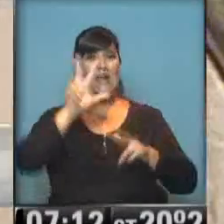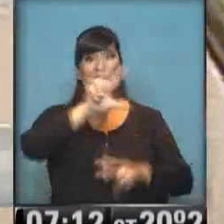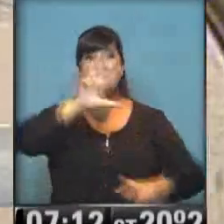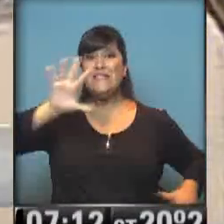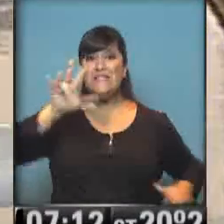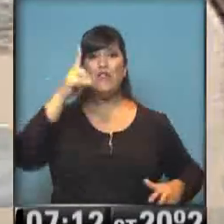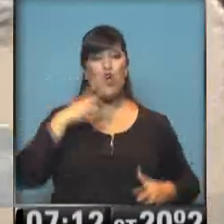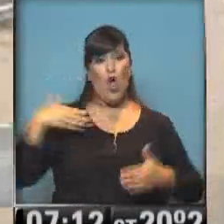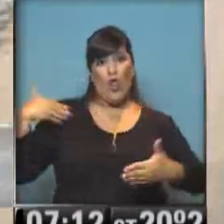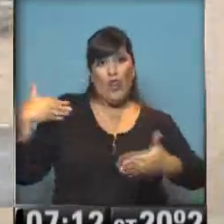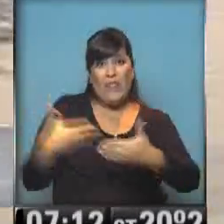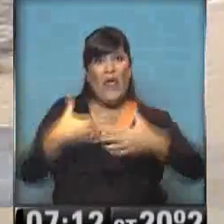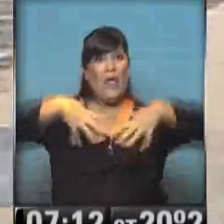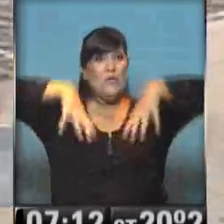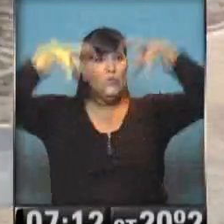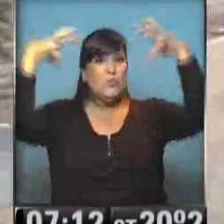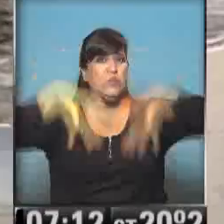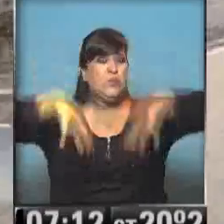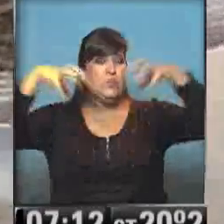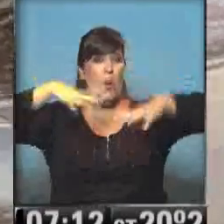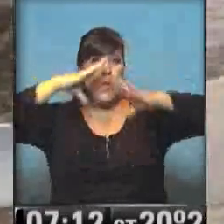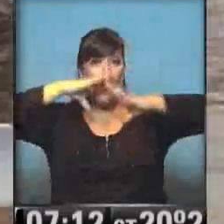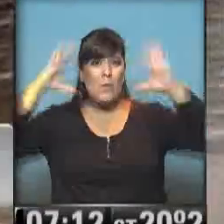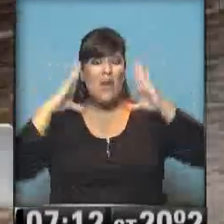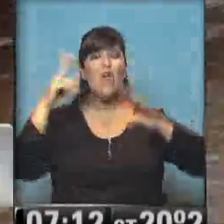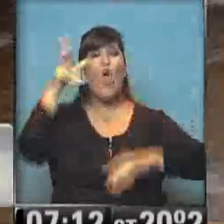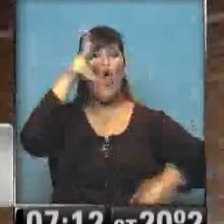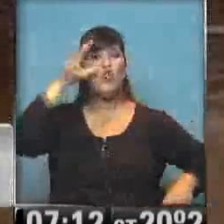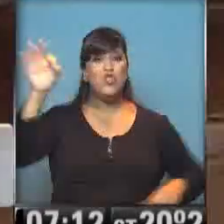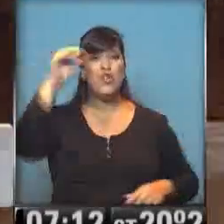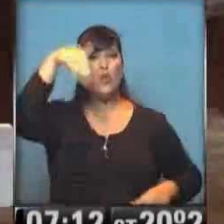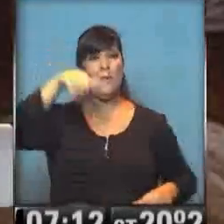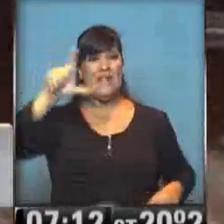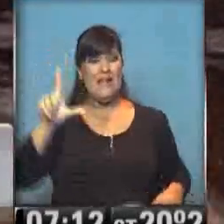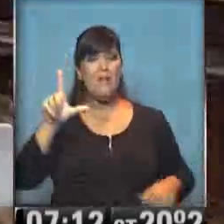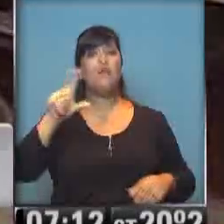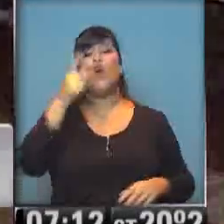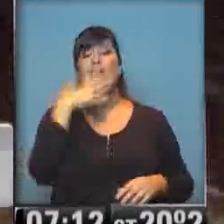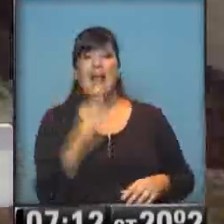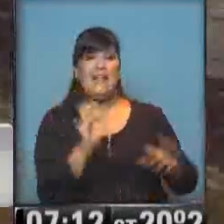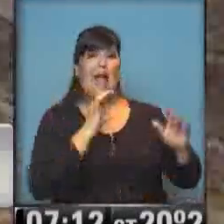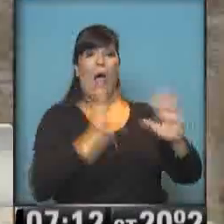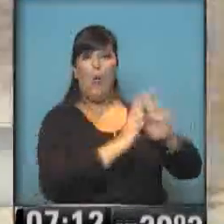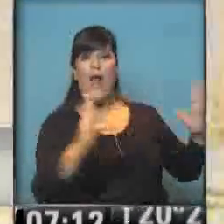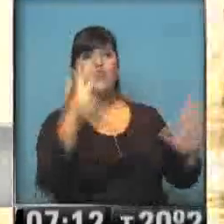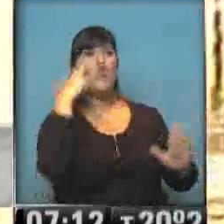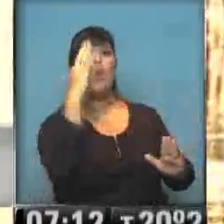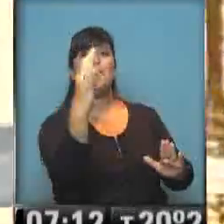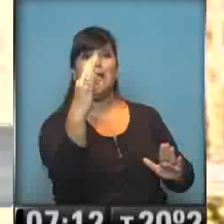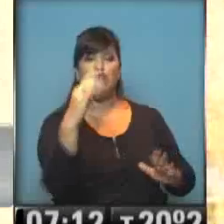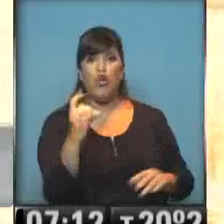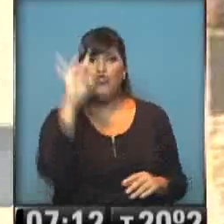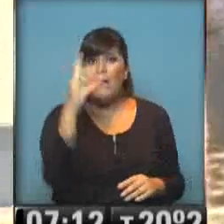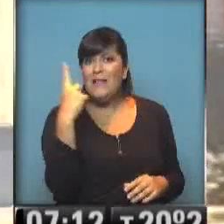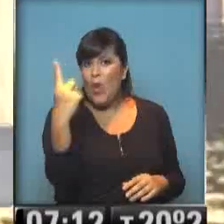días llovió lo que llueve en todo el año, 800 milímetros. En todo el año suele llover 900 milímetros y en un solo